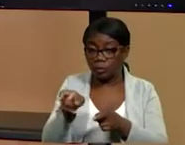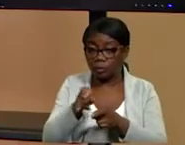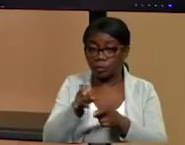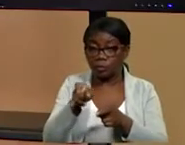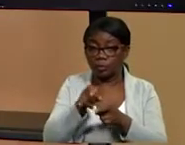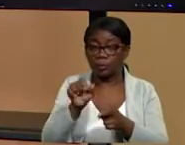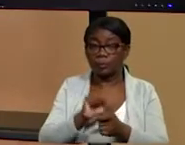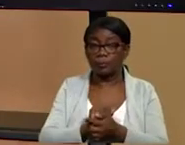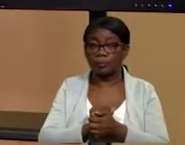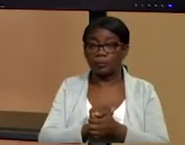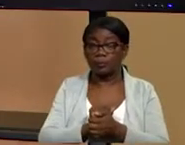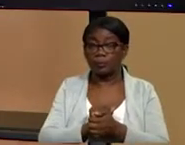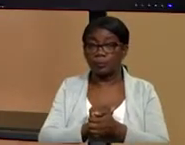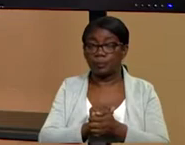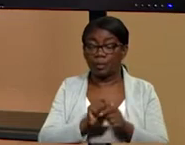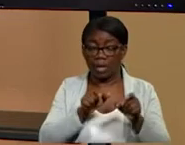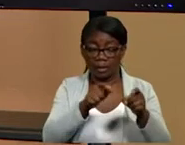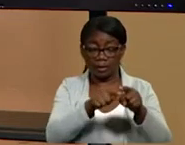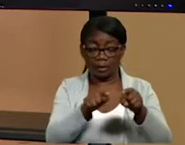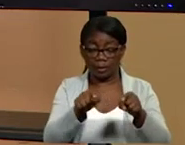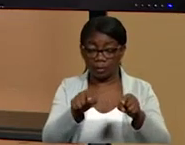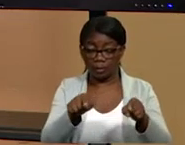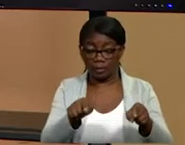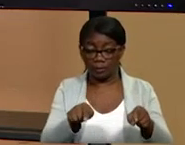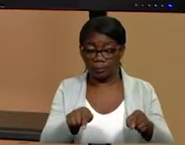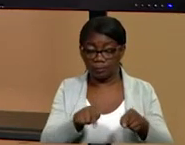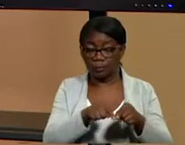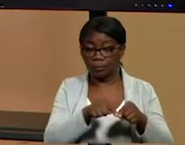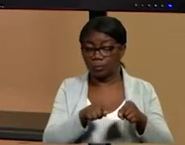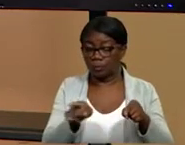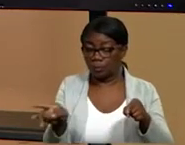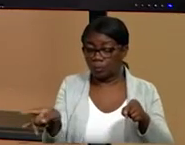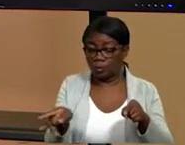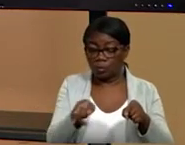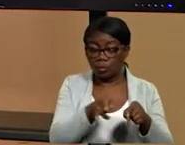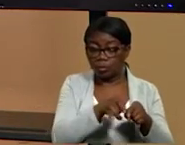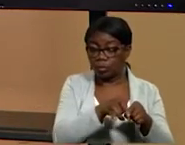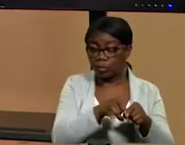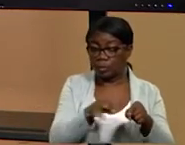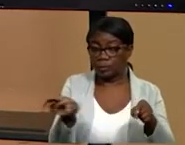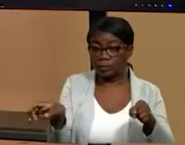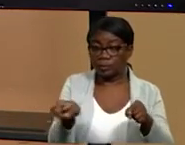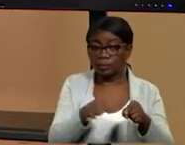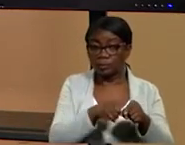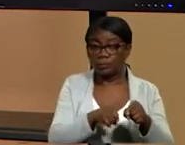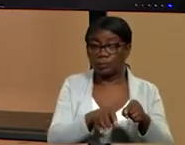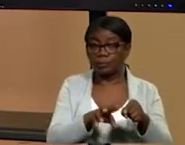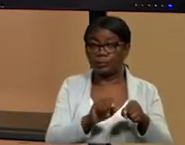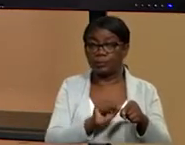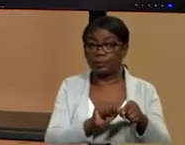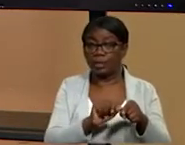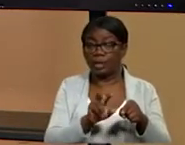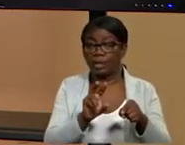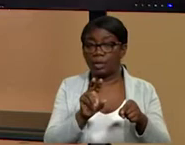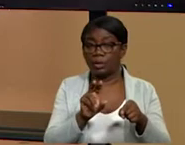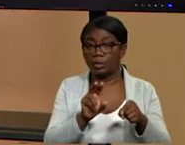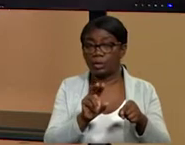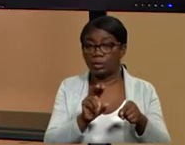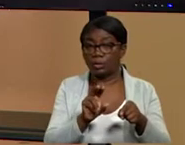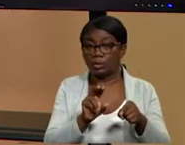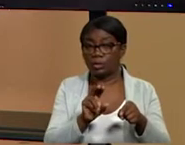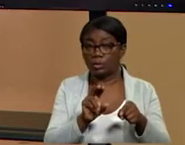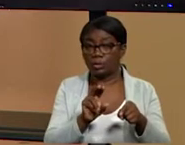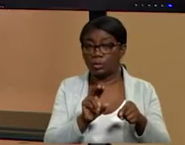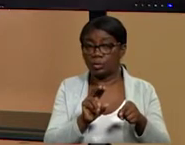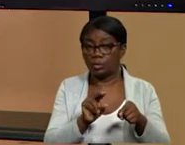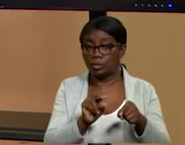alimentación al circuito integrado, esa alimentación llegue y no coloques el terminal o los terminales del